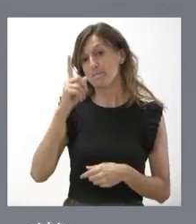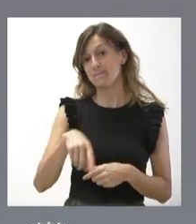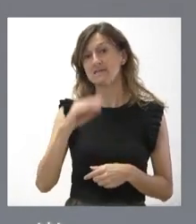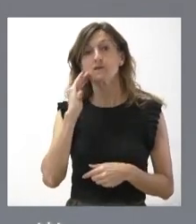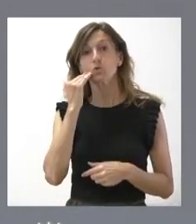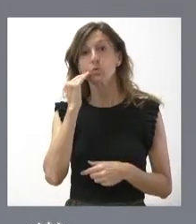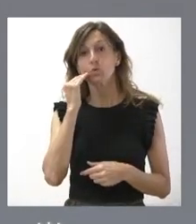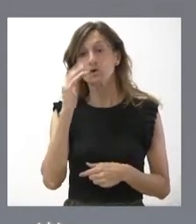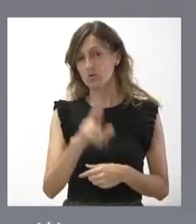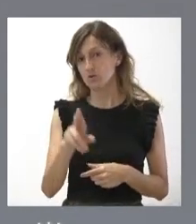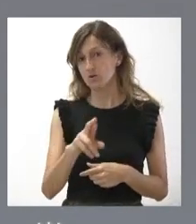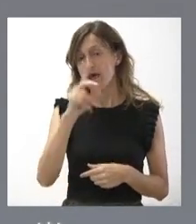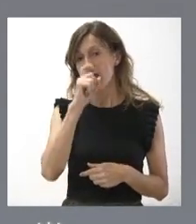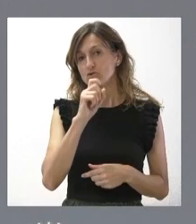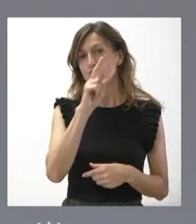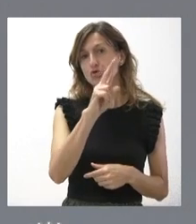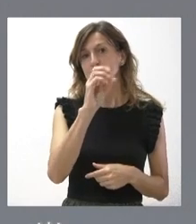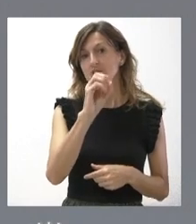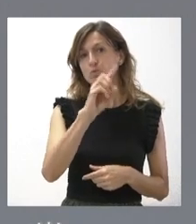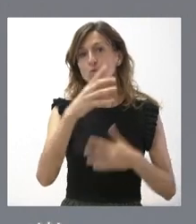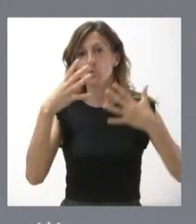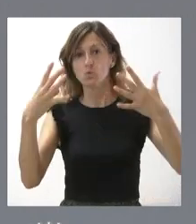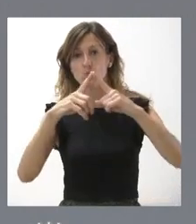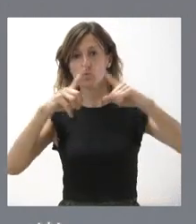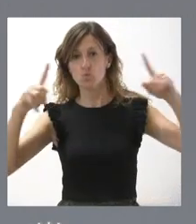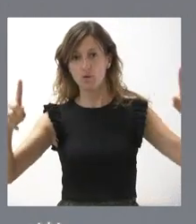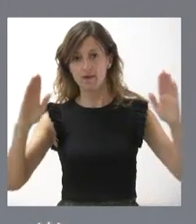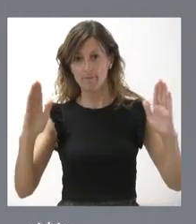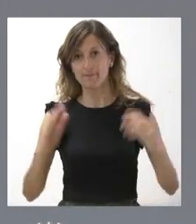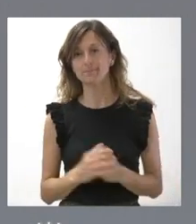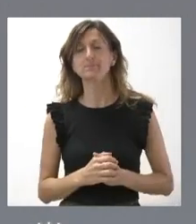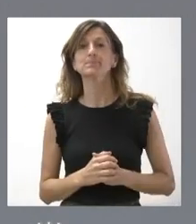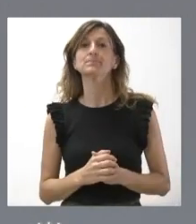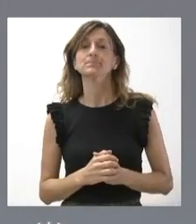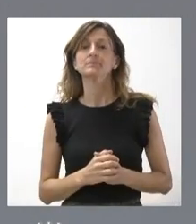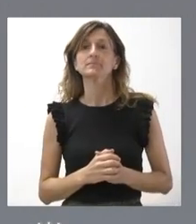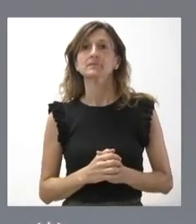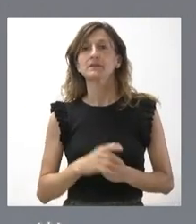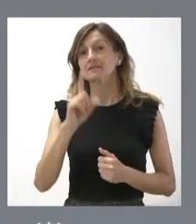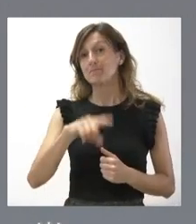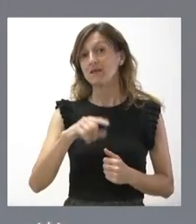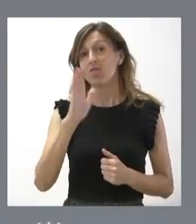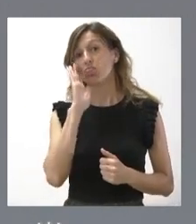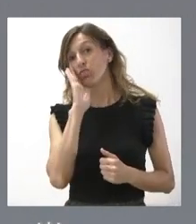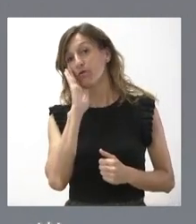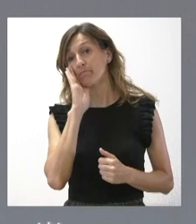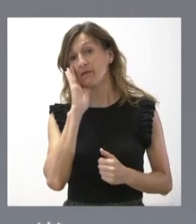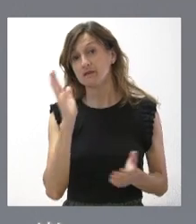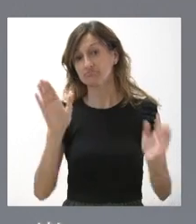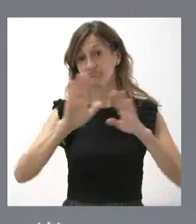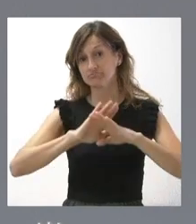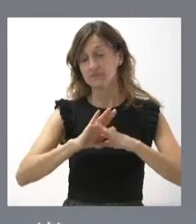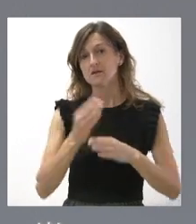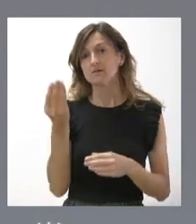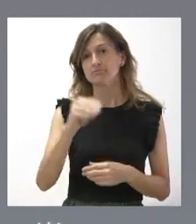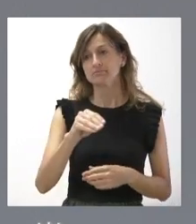insisto, del año 2019. Y, por su parte, las pernoctaciones también han aumentado un